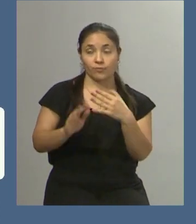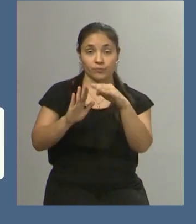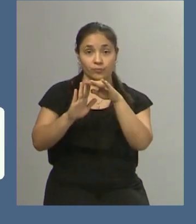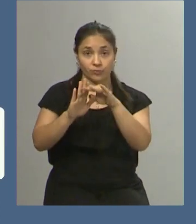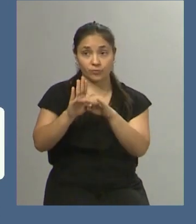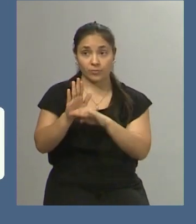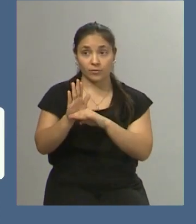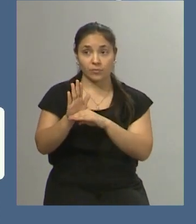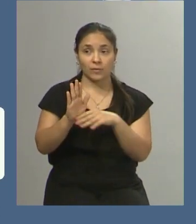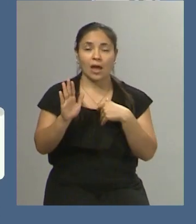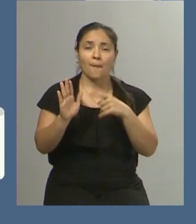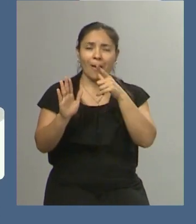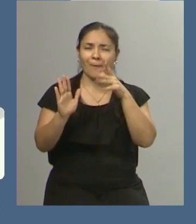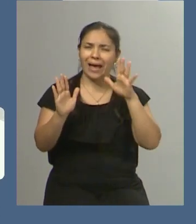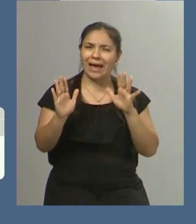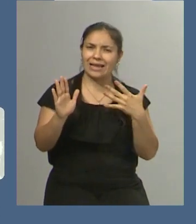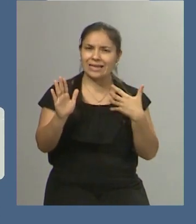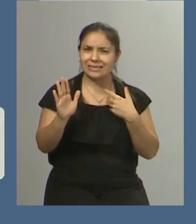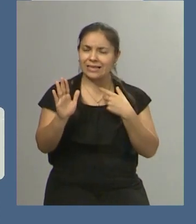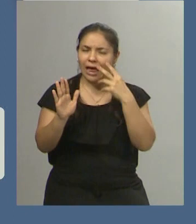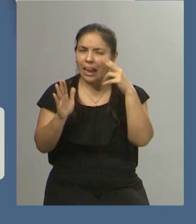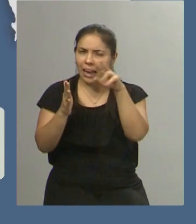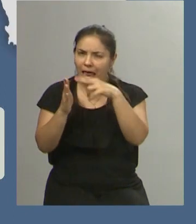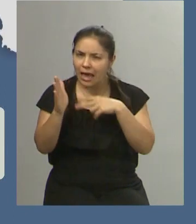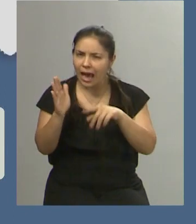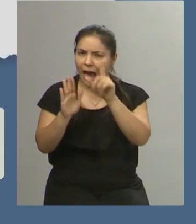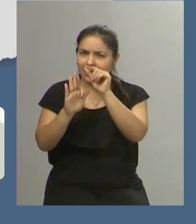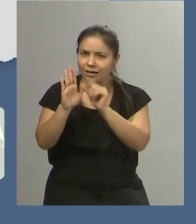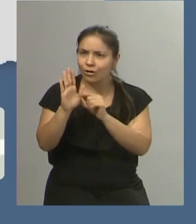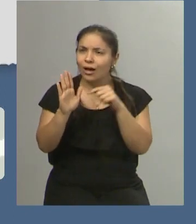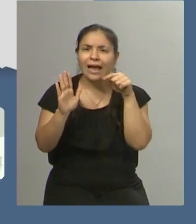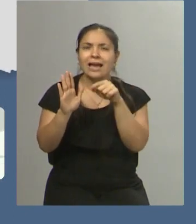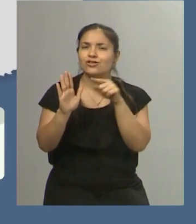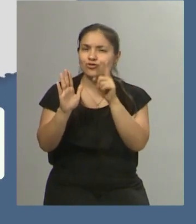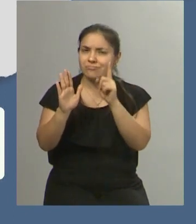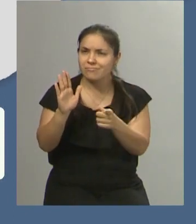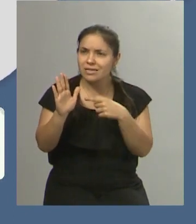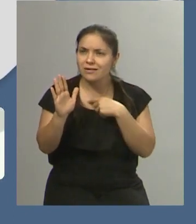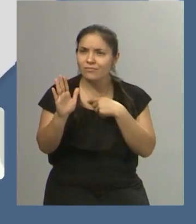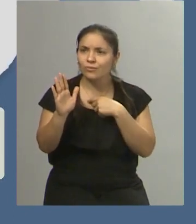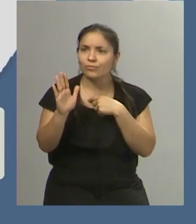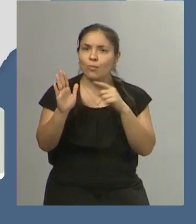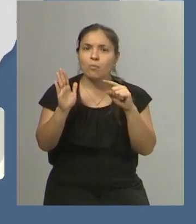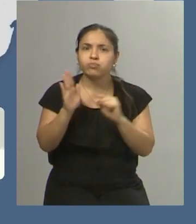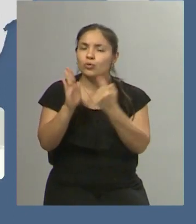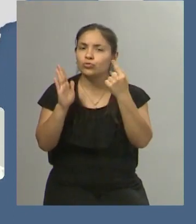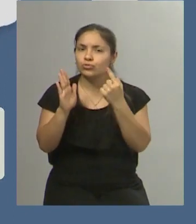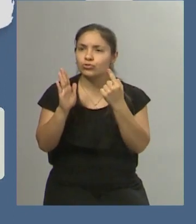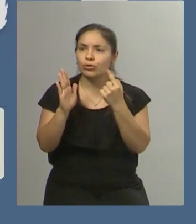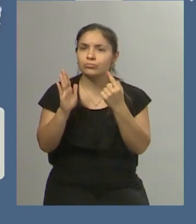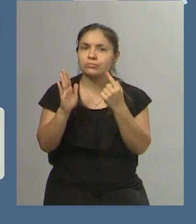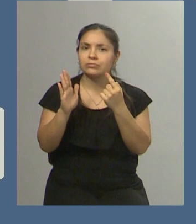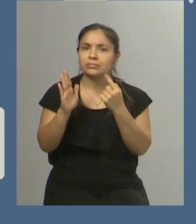Tengo la impresión, releyendo esos artículos, que fue precisamente eso lo que se quiso evitar. Se quiso